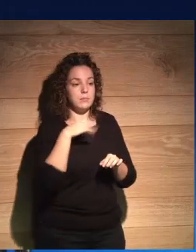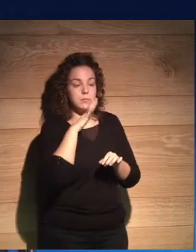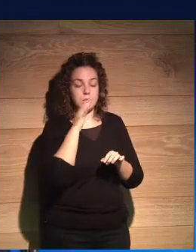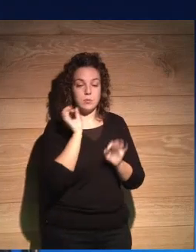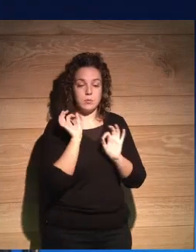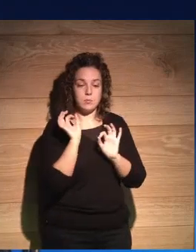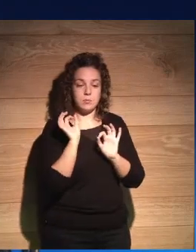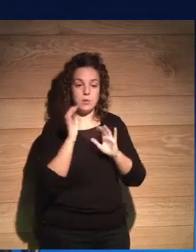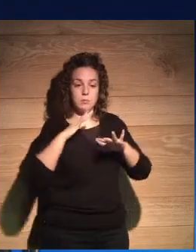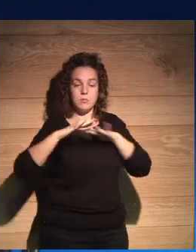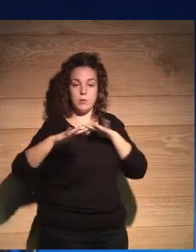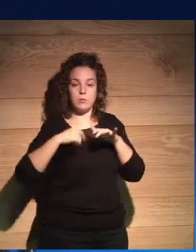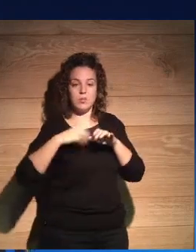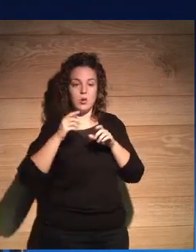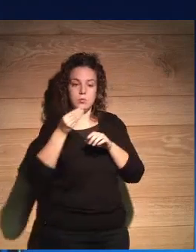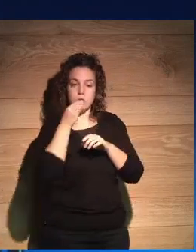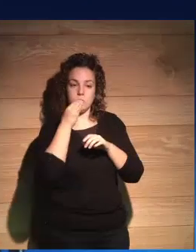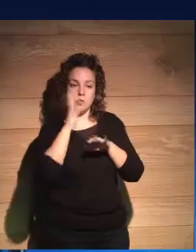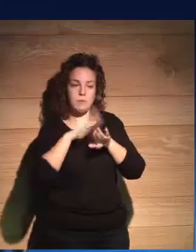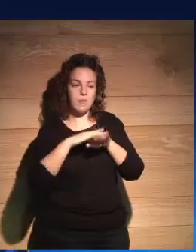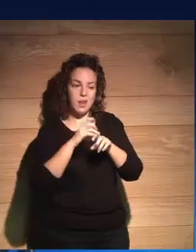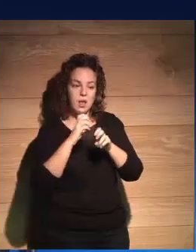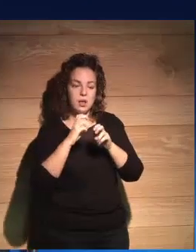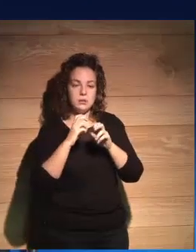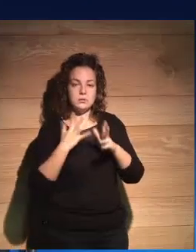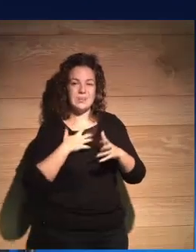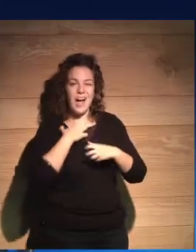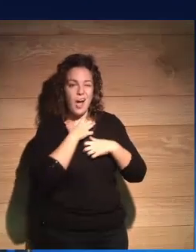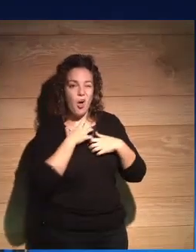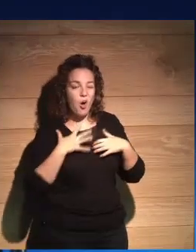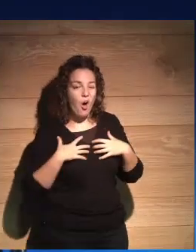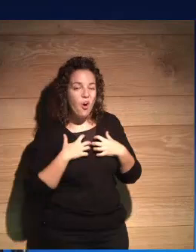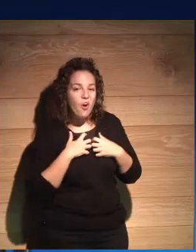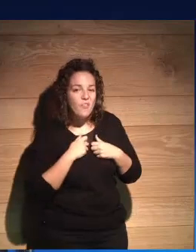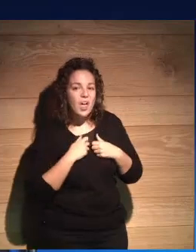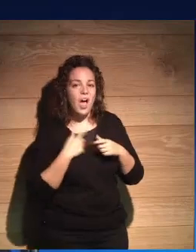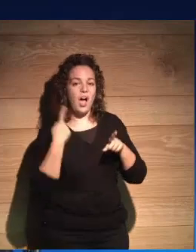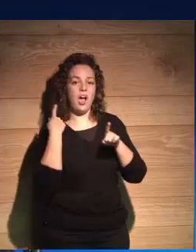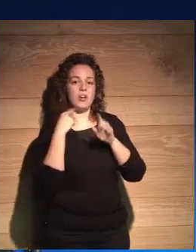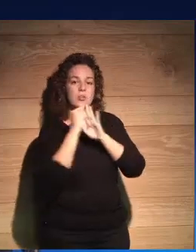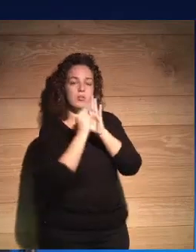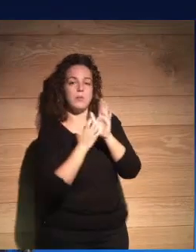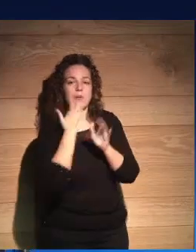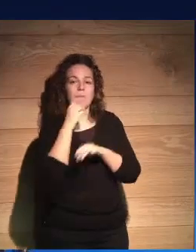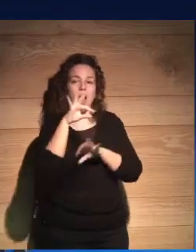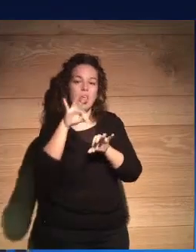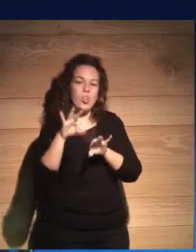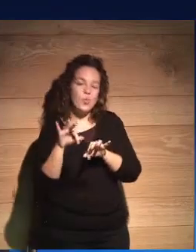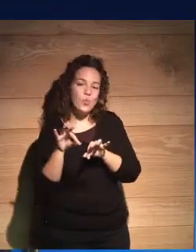nutrición, de agobiar un poco al personal con demasiadas doctrinas, ¿no? El azúcar, por ejemplo, se ha